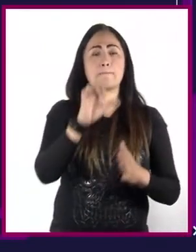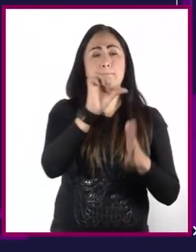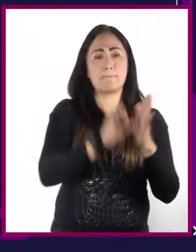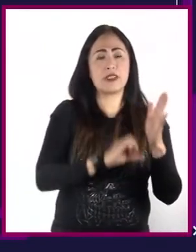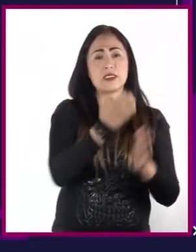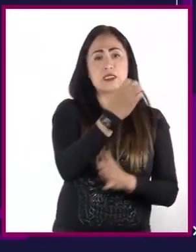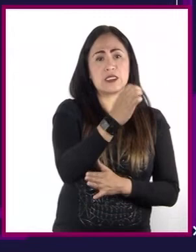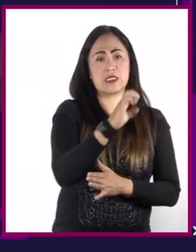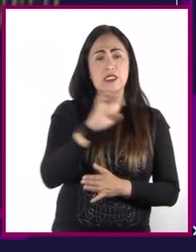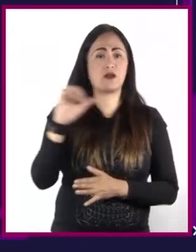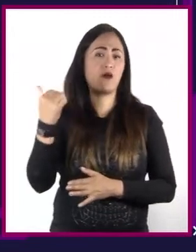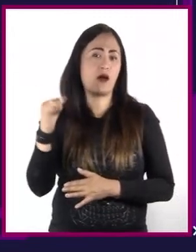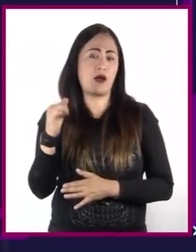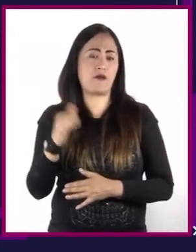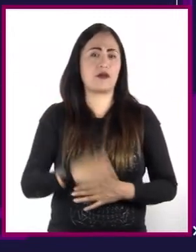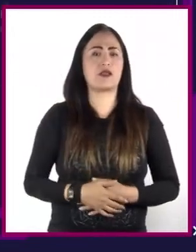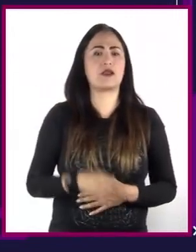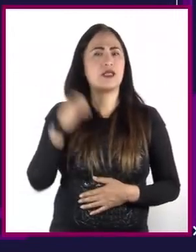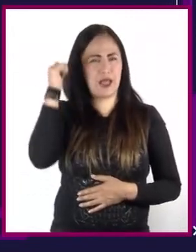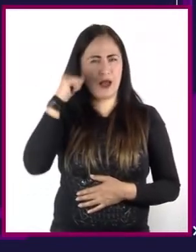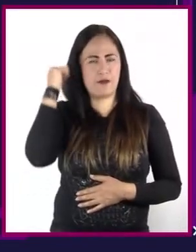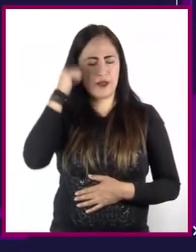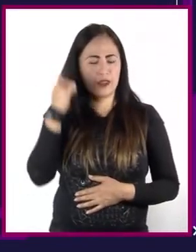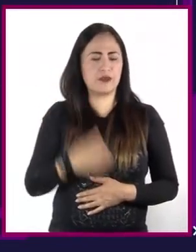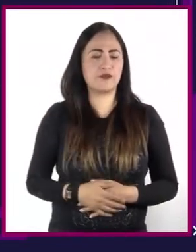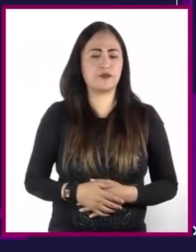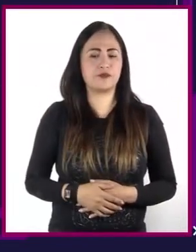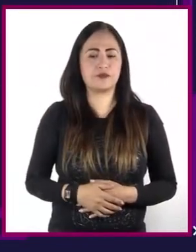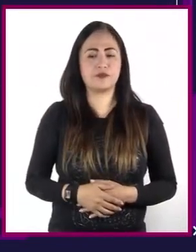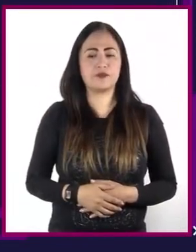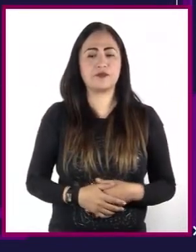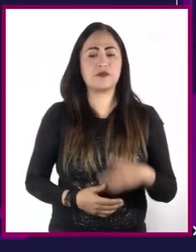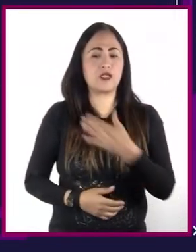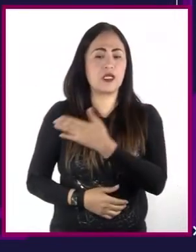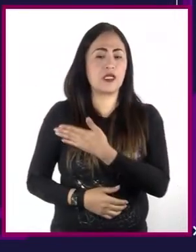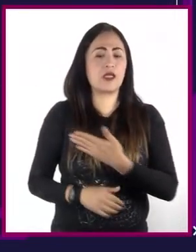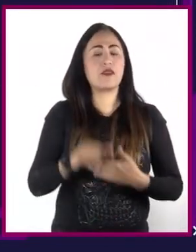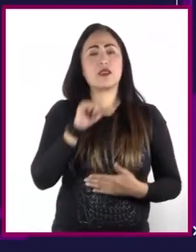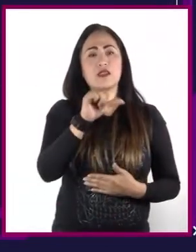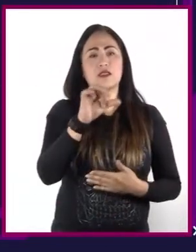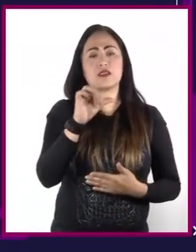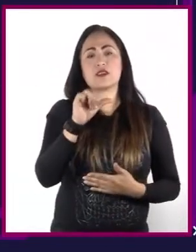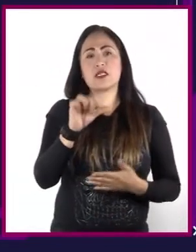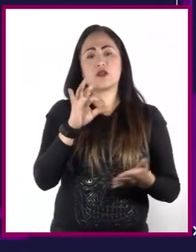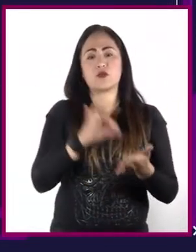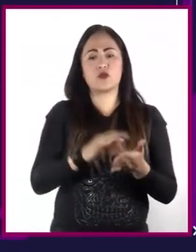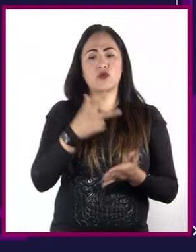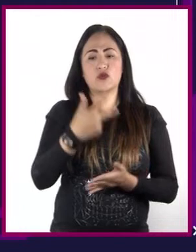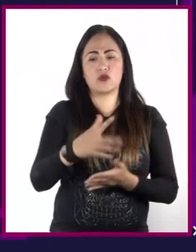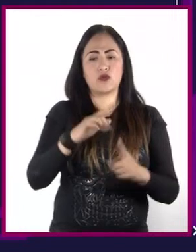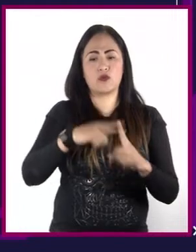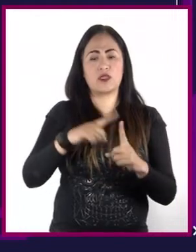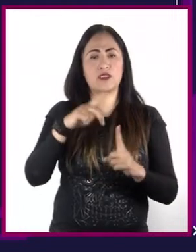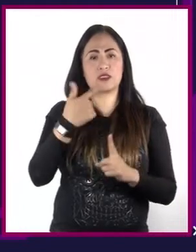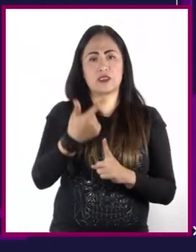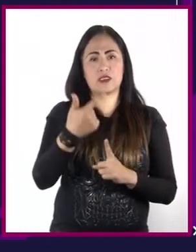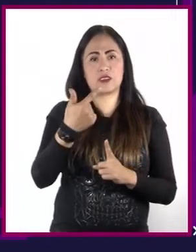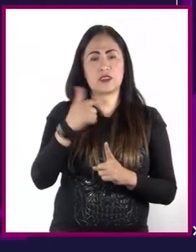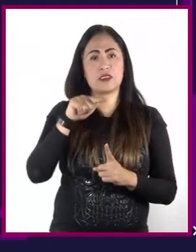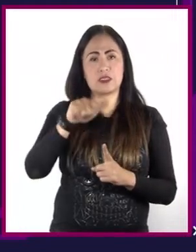y abril es 16.8 más 17.1 igual a